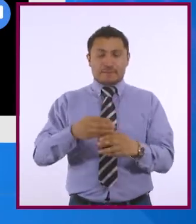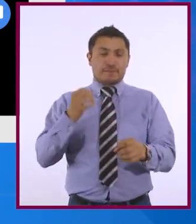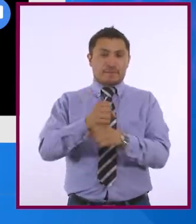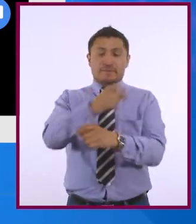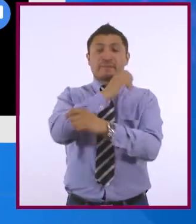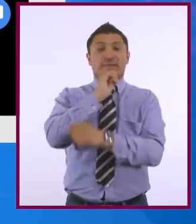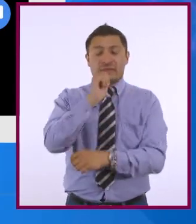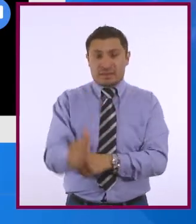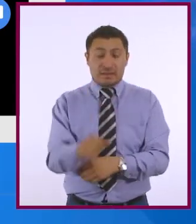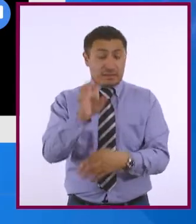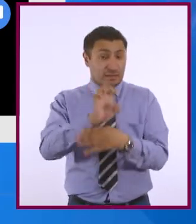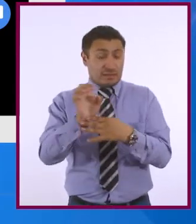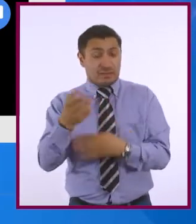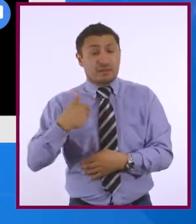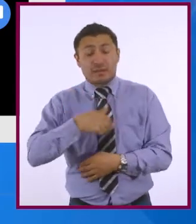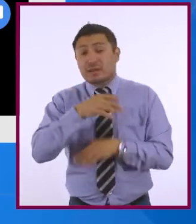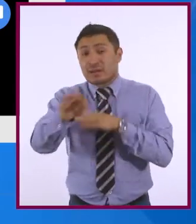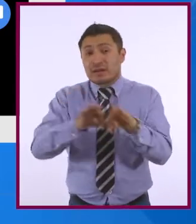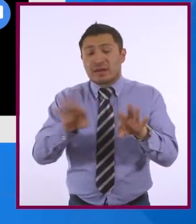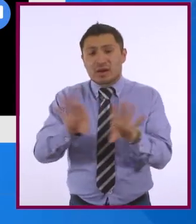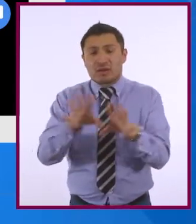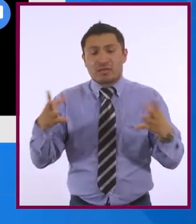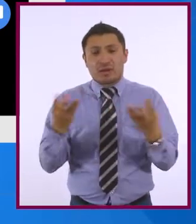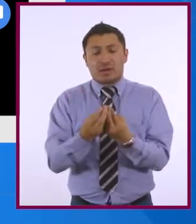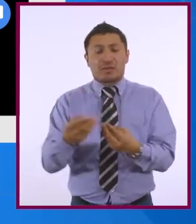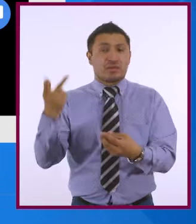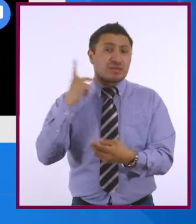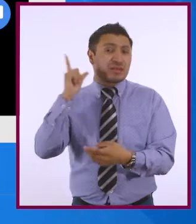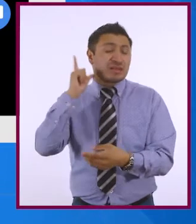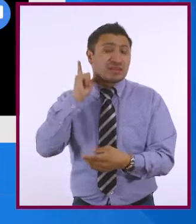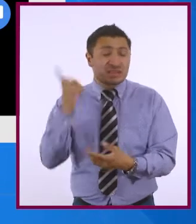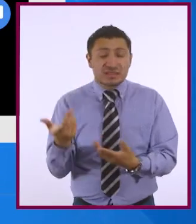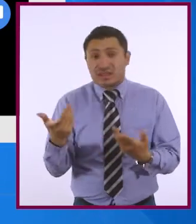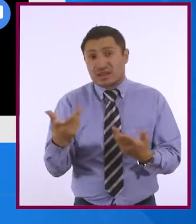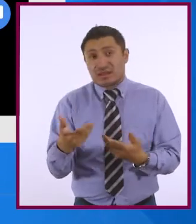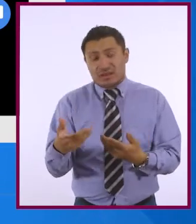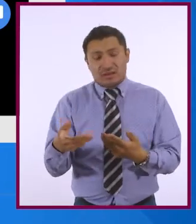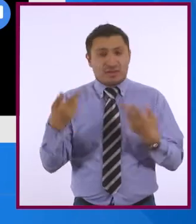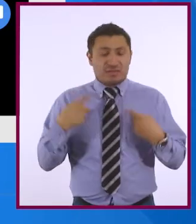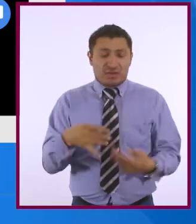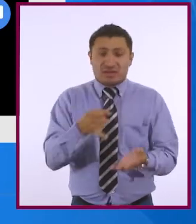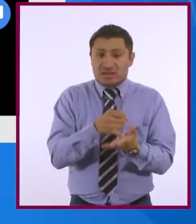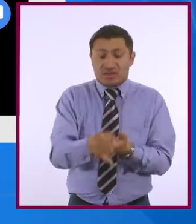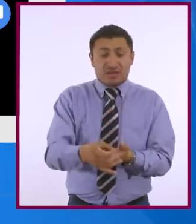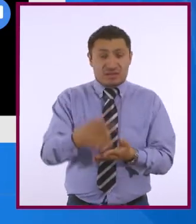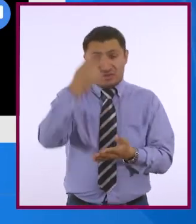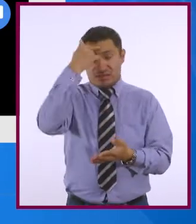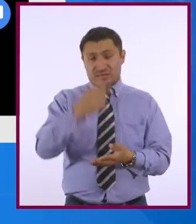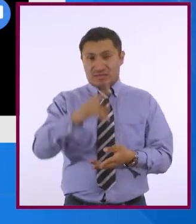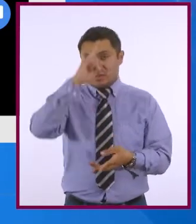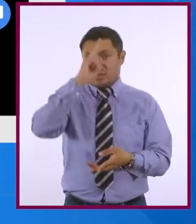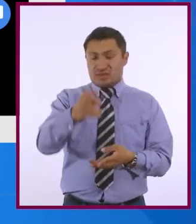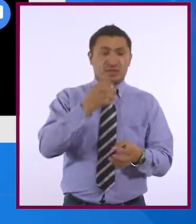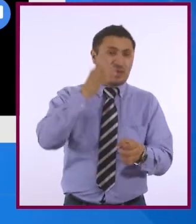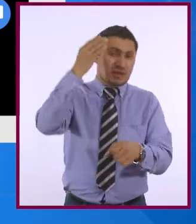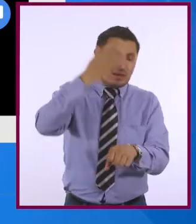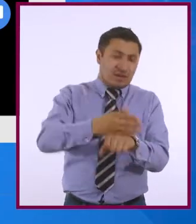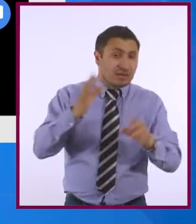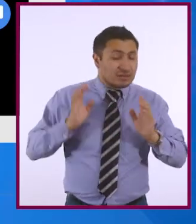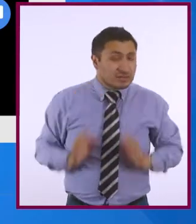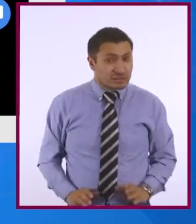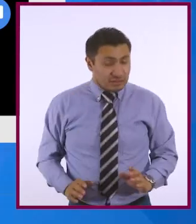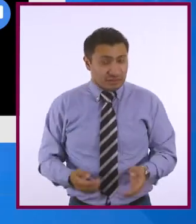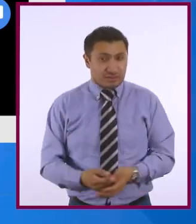¿no? Trabajamos de la mano de legisladores y de tomadores de decisión, pues para que la prohibición del castigo